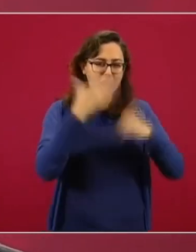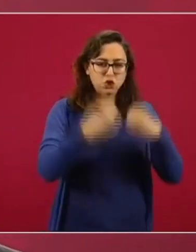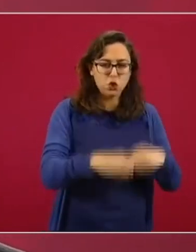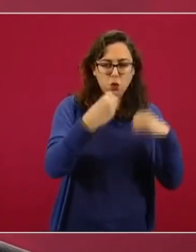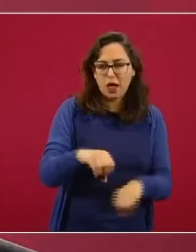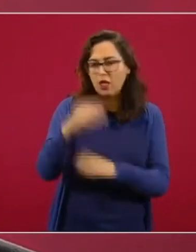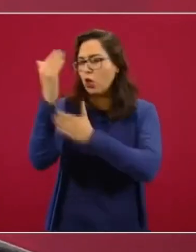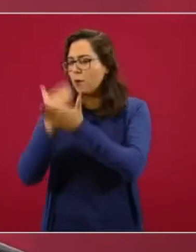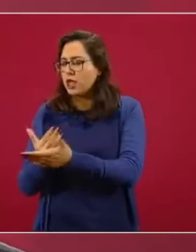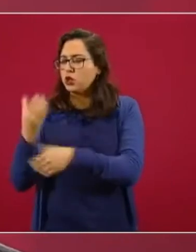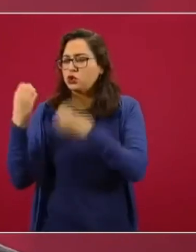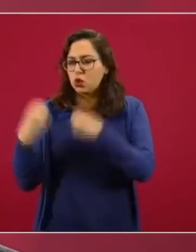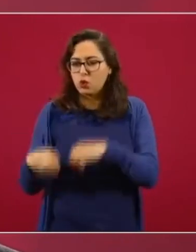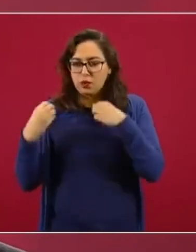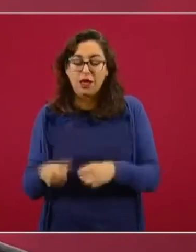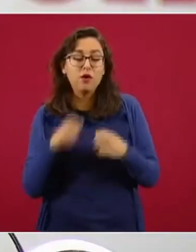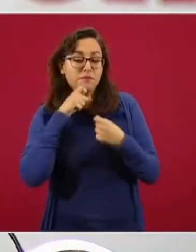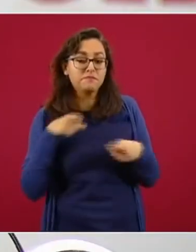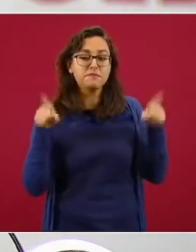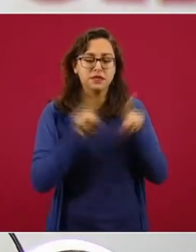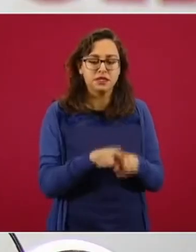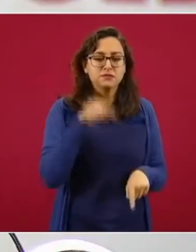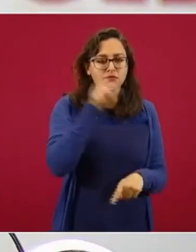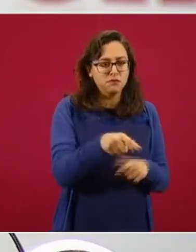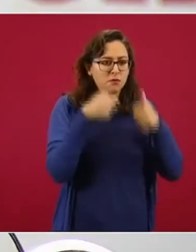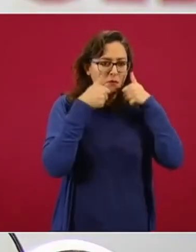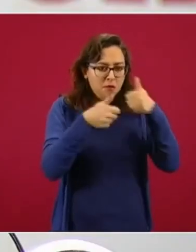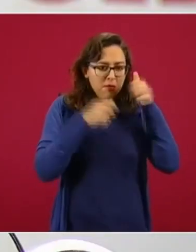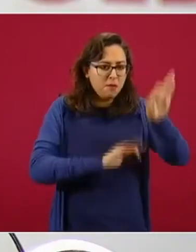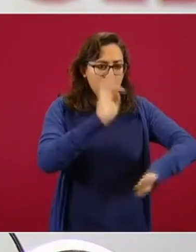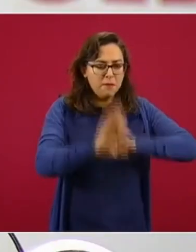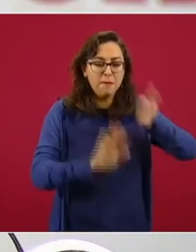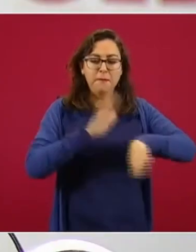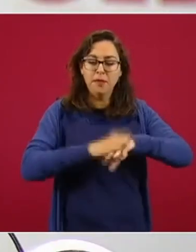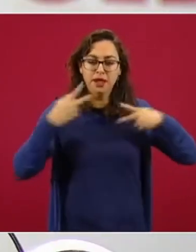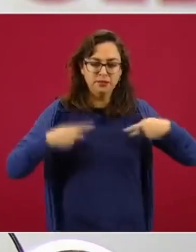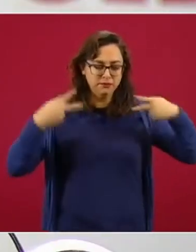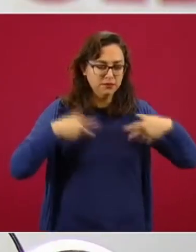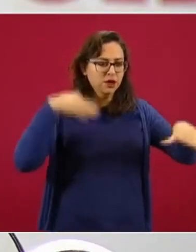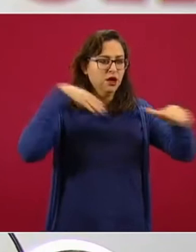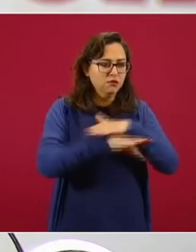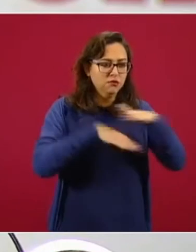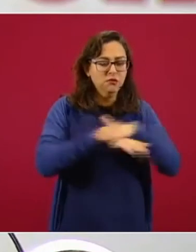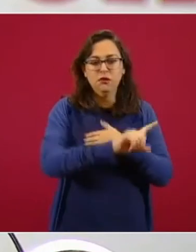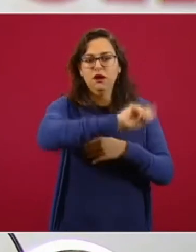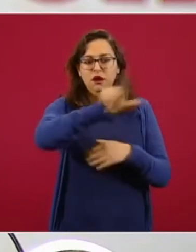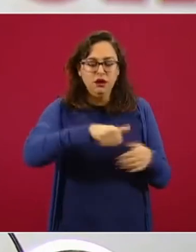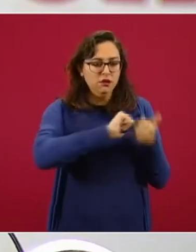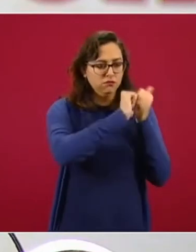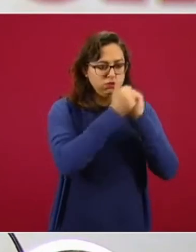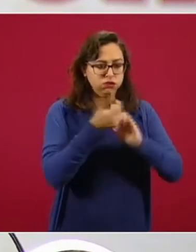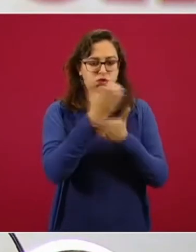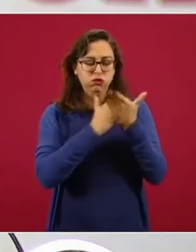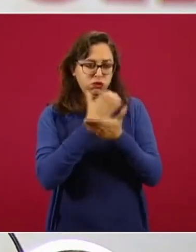aquellos hospitales que estaban logrando tener una mayor cantidad de personas que egresan por mejoría, por curación,